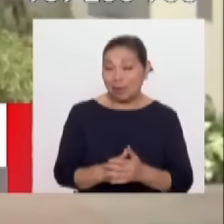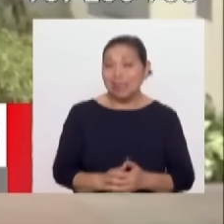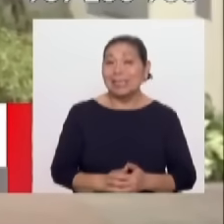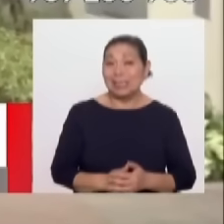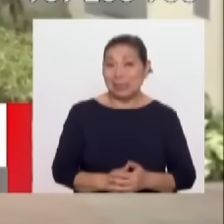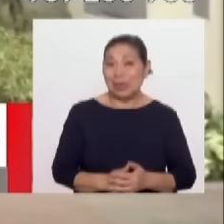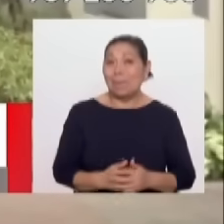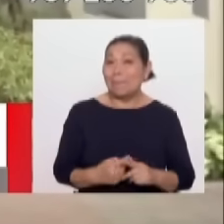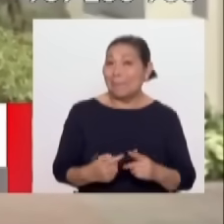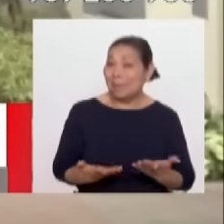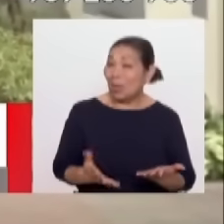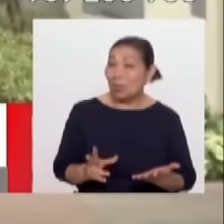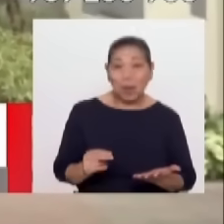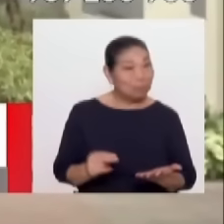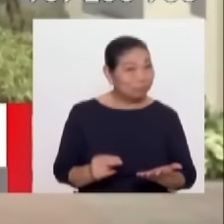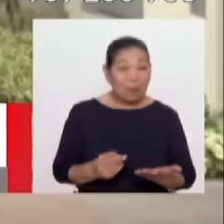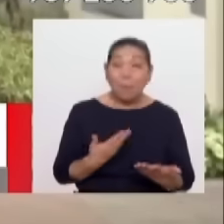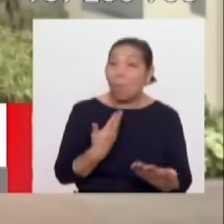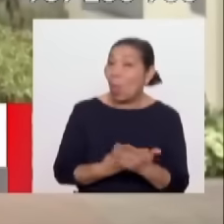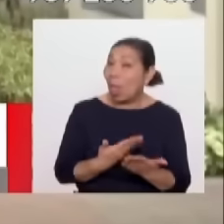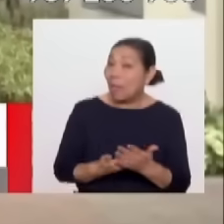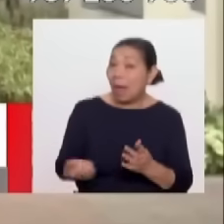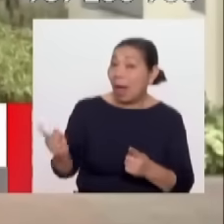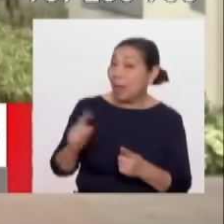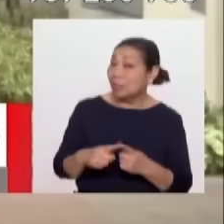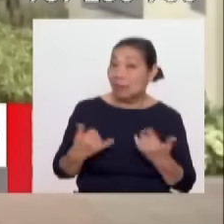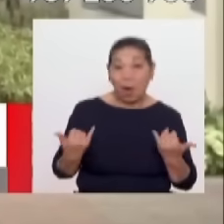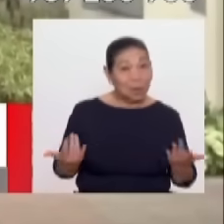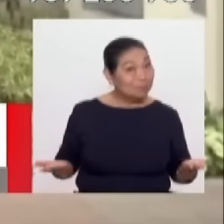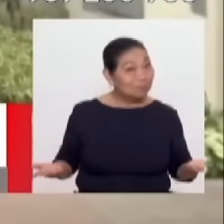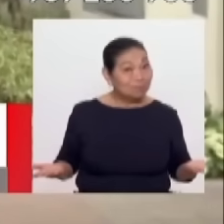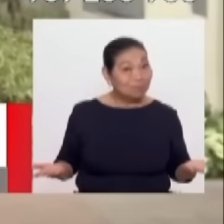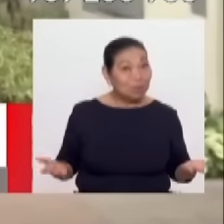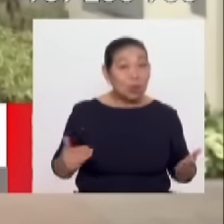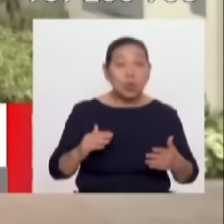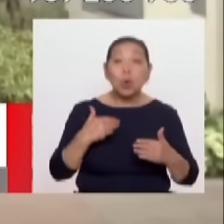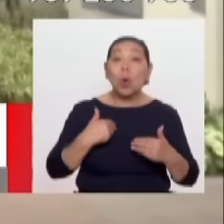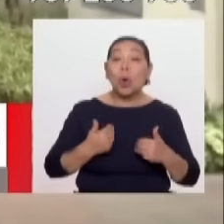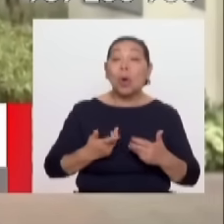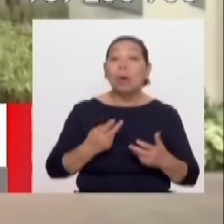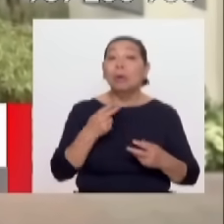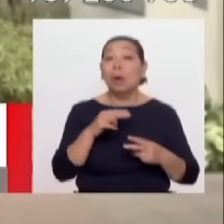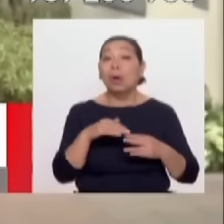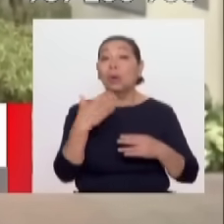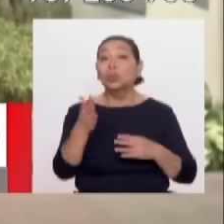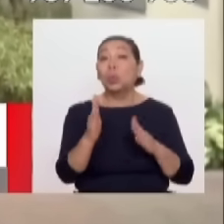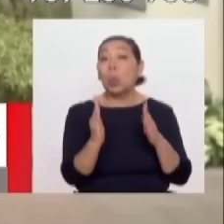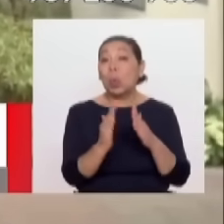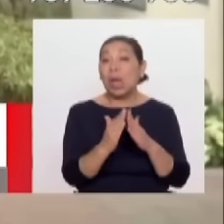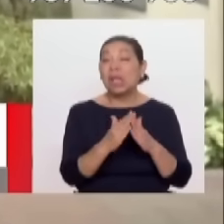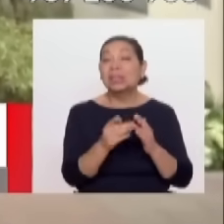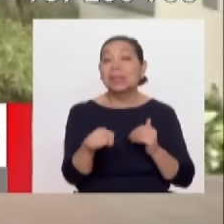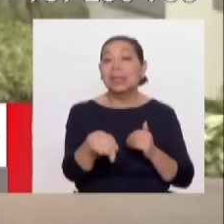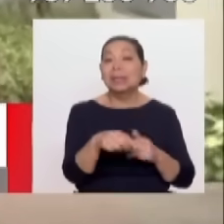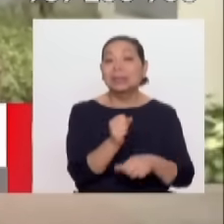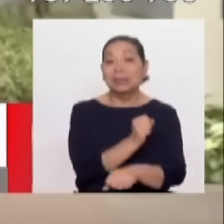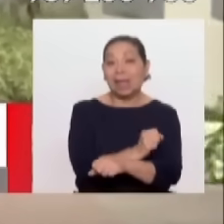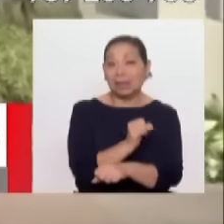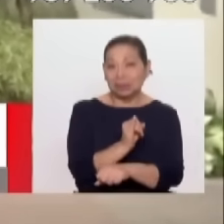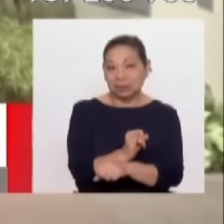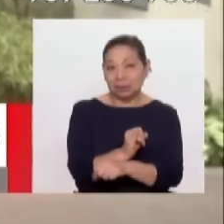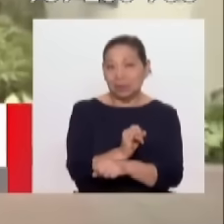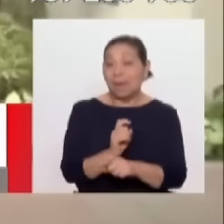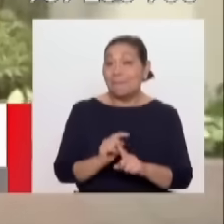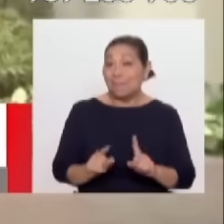Esta situación no ha sido corroborada hasta esta hora, ya que me encuentro en los exteriores de una de sus viviendas en el distrito de San Isidro.